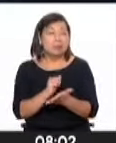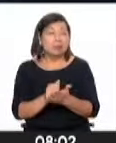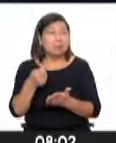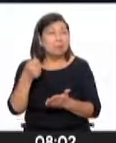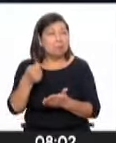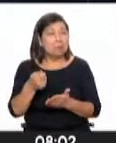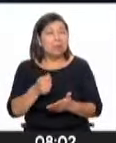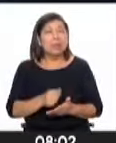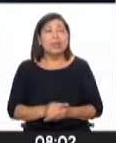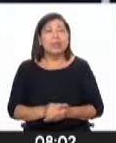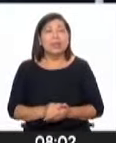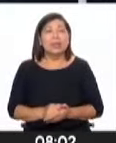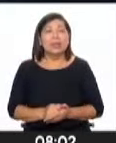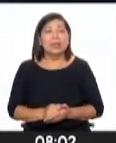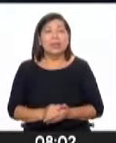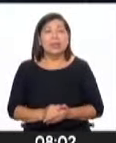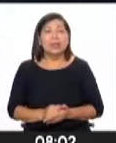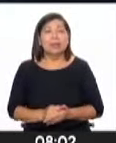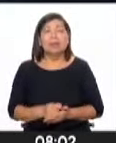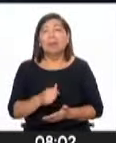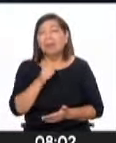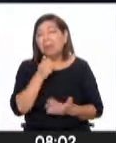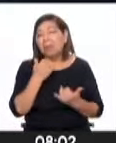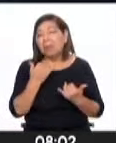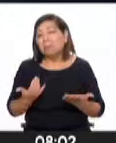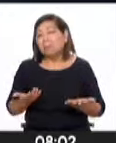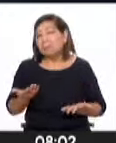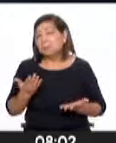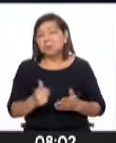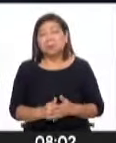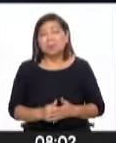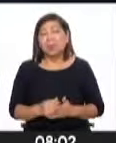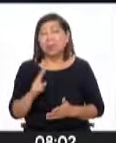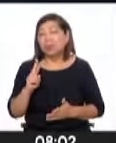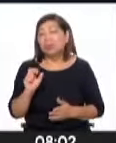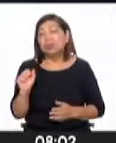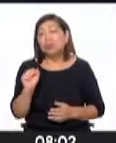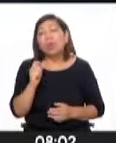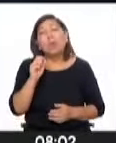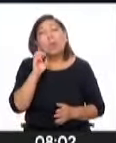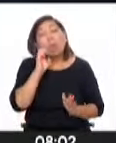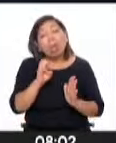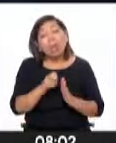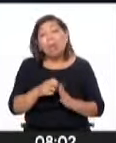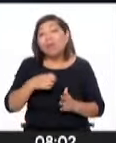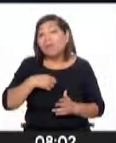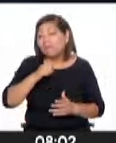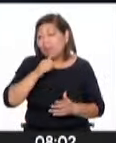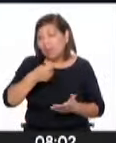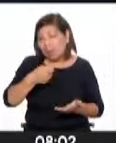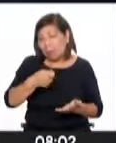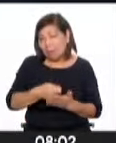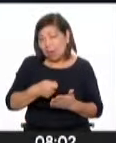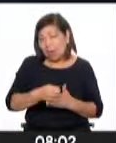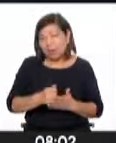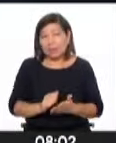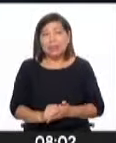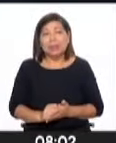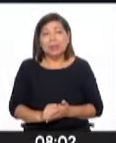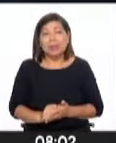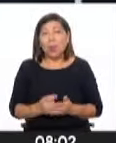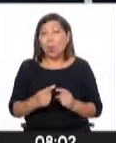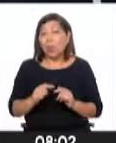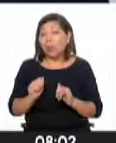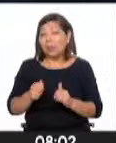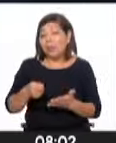pagarle una entidad financiera y le debo hoy día, no sé, 2.000 soles, ¿no? Claro, probablemente ese crédito de 2.000 que yo debía cuando